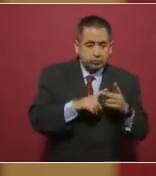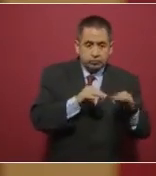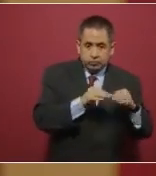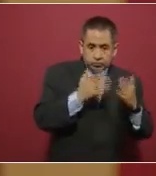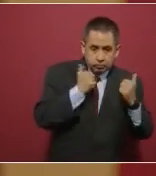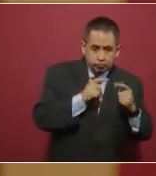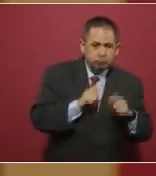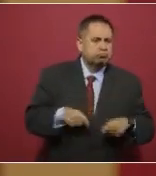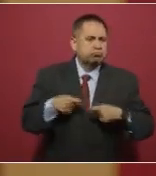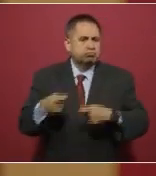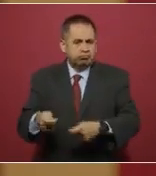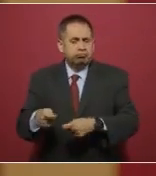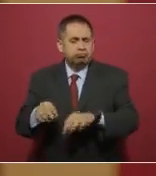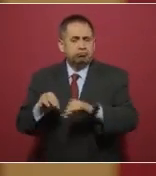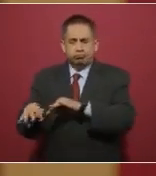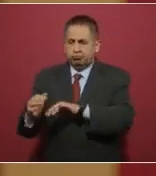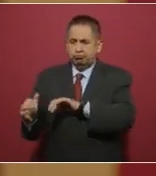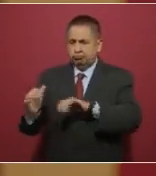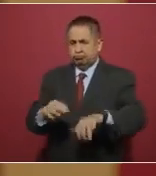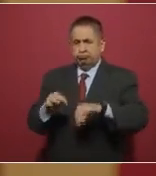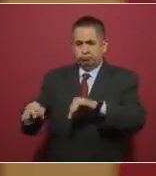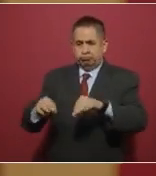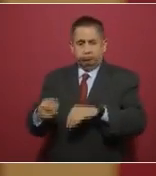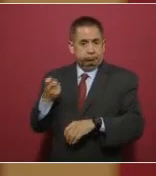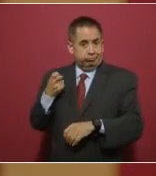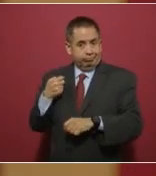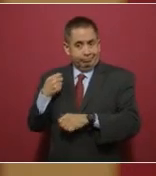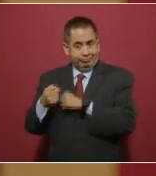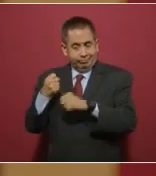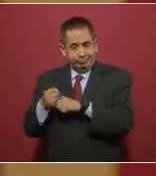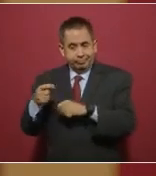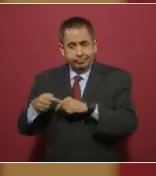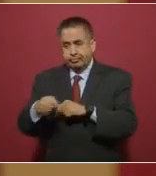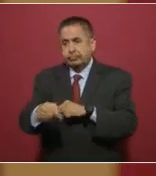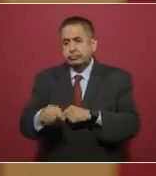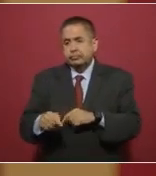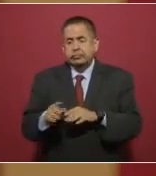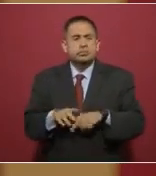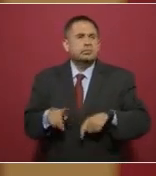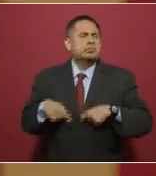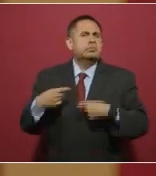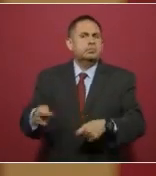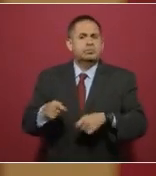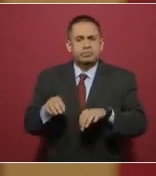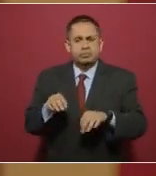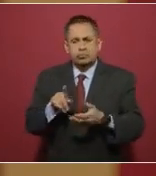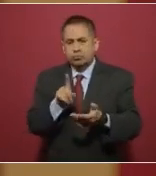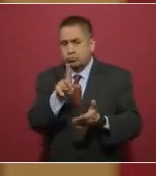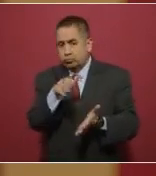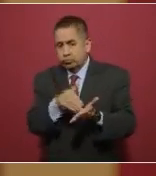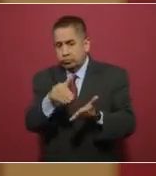puedan tener empleo, puedan tener trabajo. Este año se van a contratar a 1